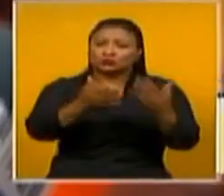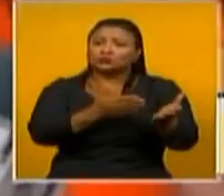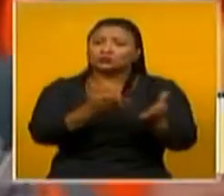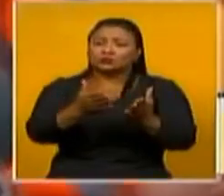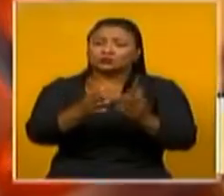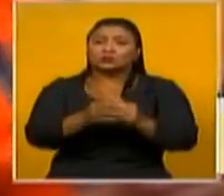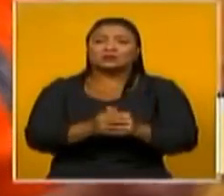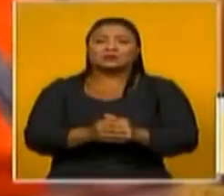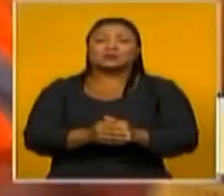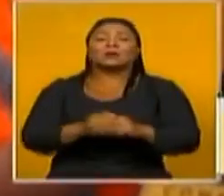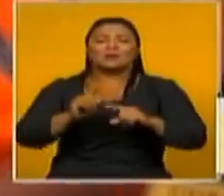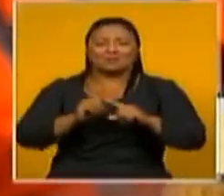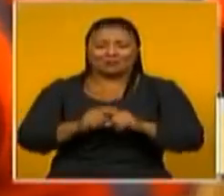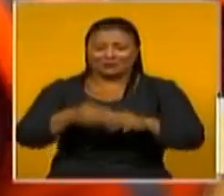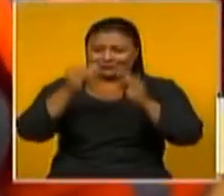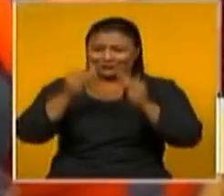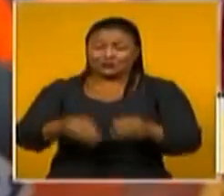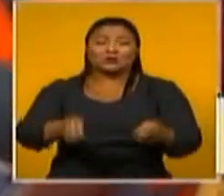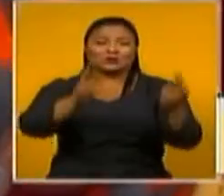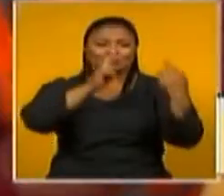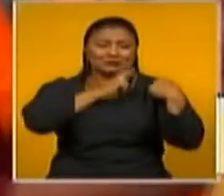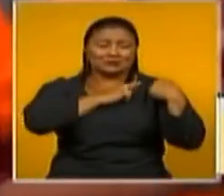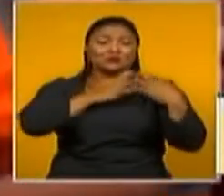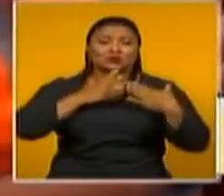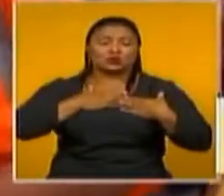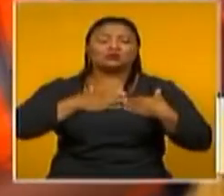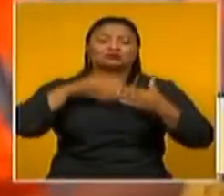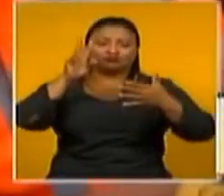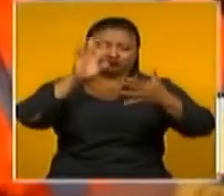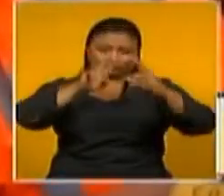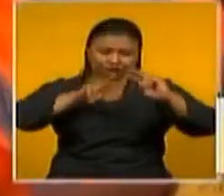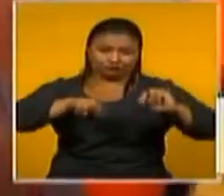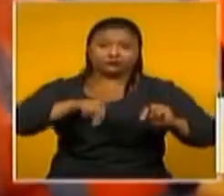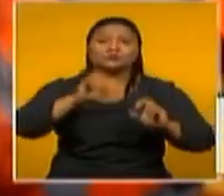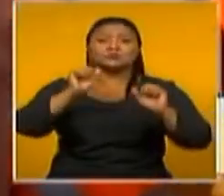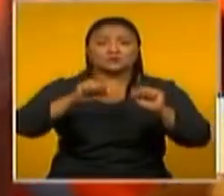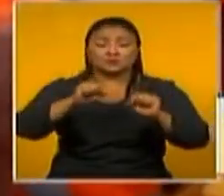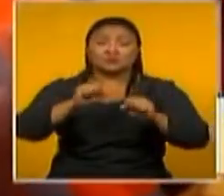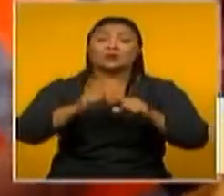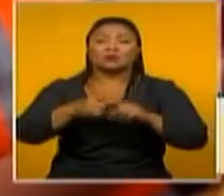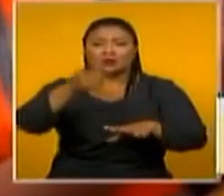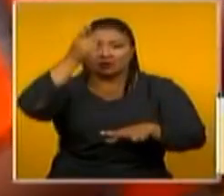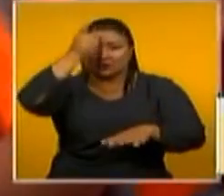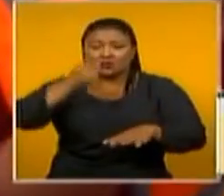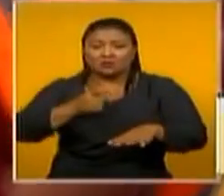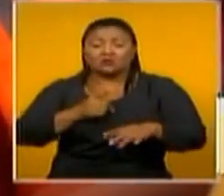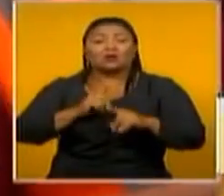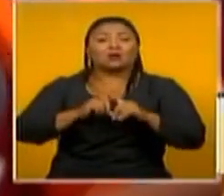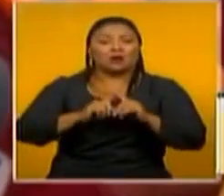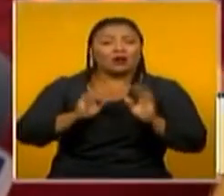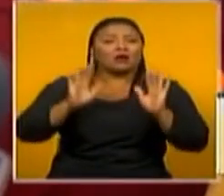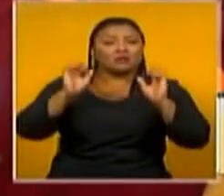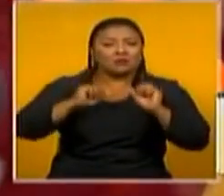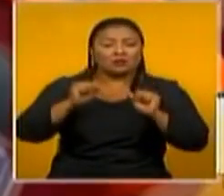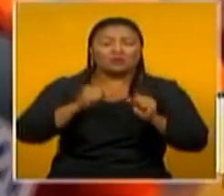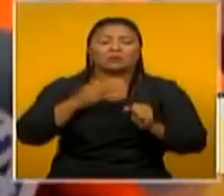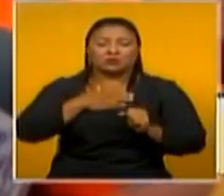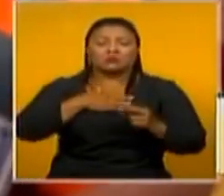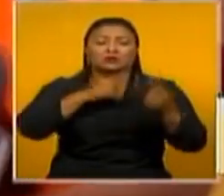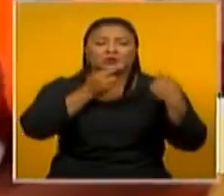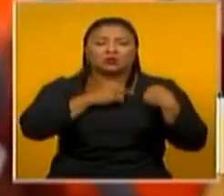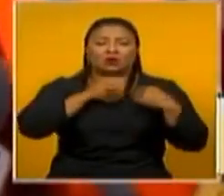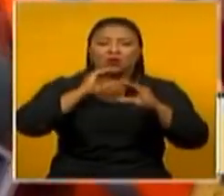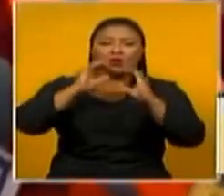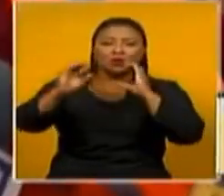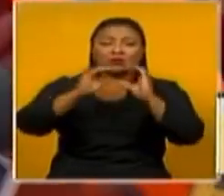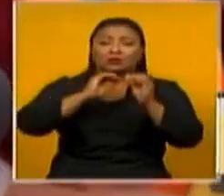con absoluta responsabilidad revisado, y tengan la seguridad que siempre las decisiones se tomarán con un sustento técnico y, por supuesto,